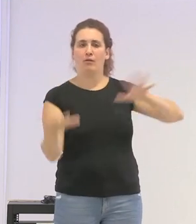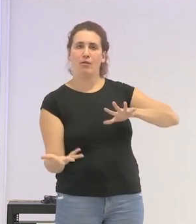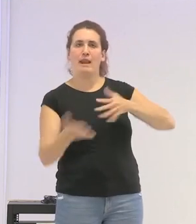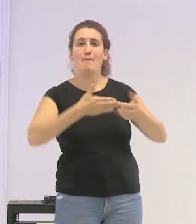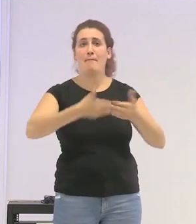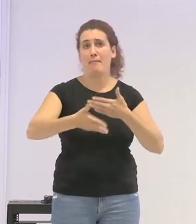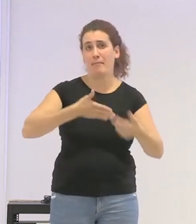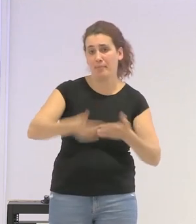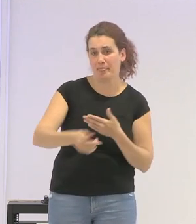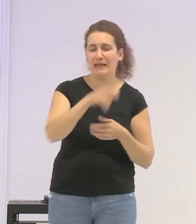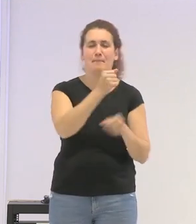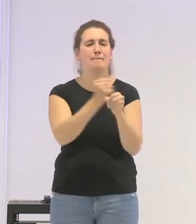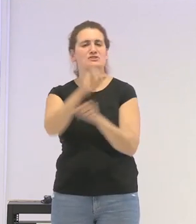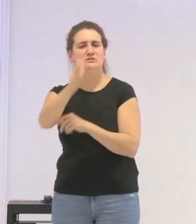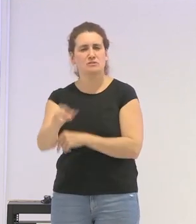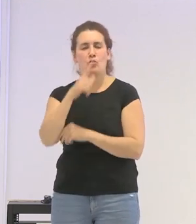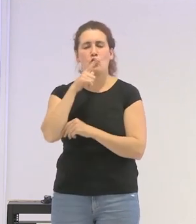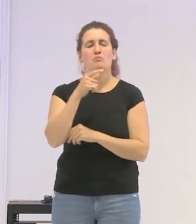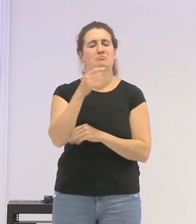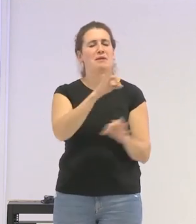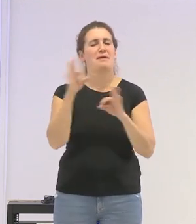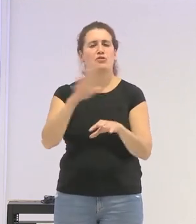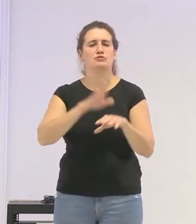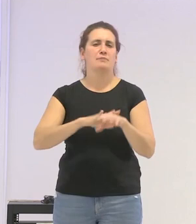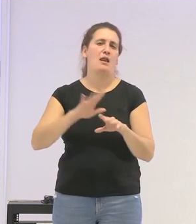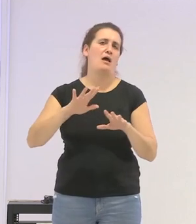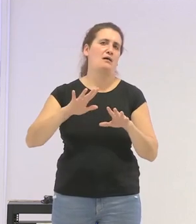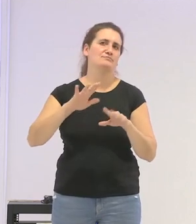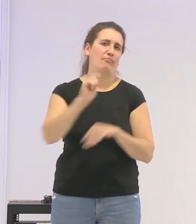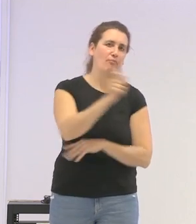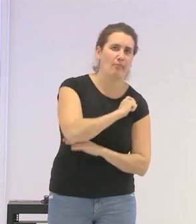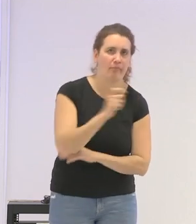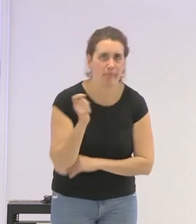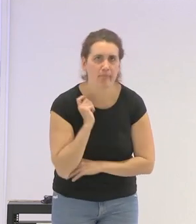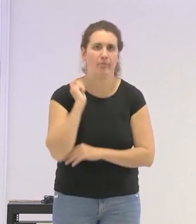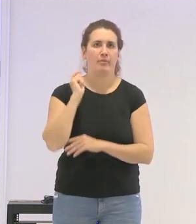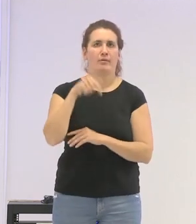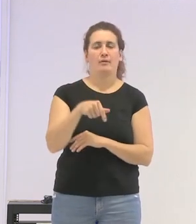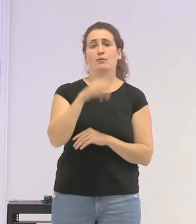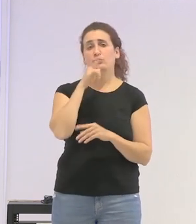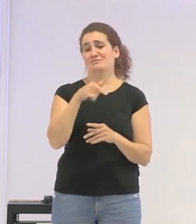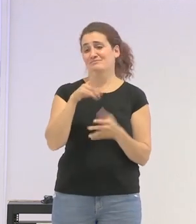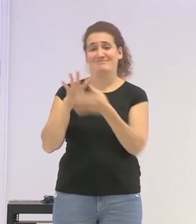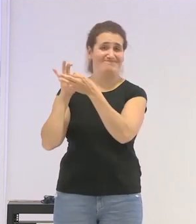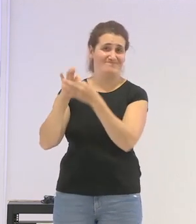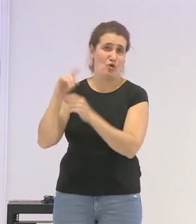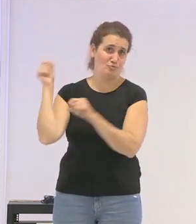esos trabajadores listos para ser explotados por el capital, pues eso también sucede con los migrantes, ¿no? Entonces,